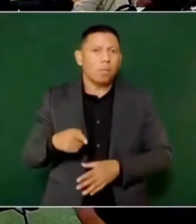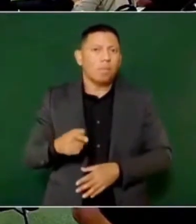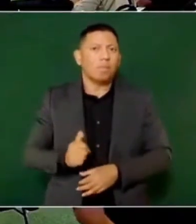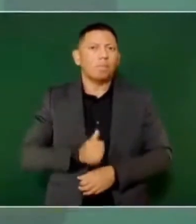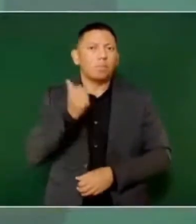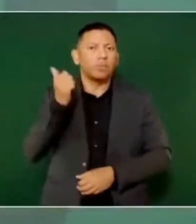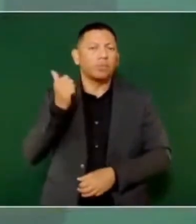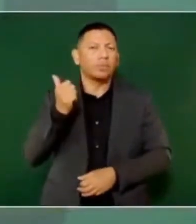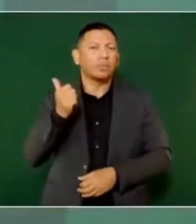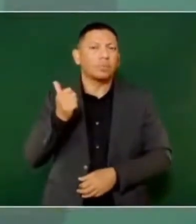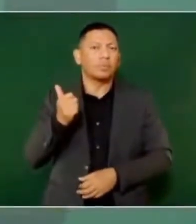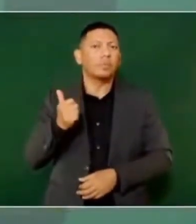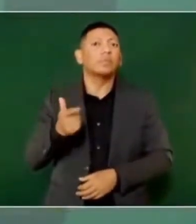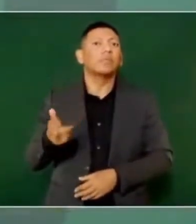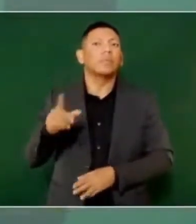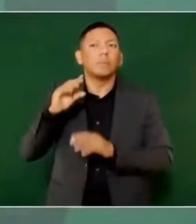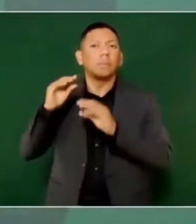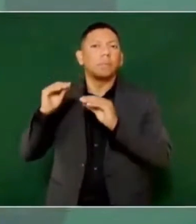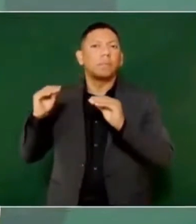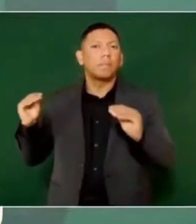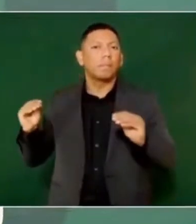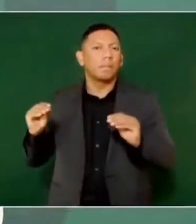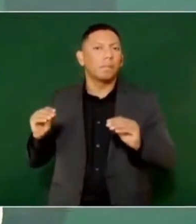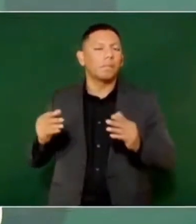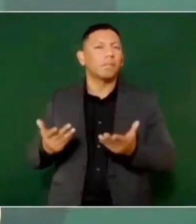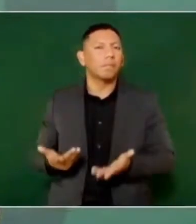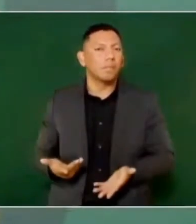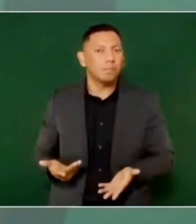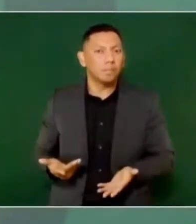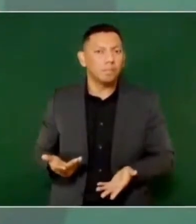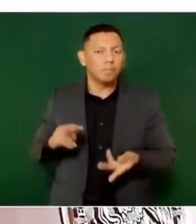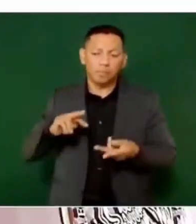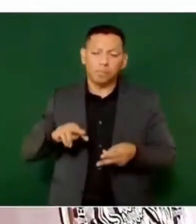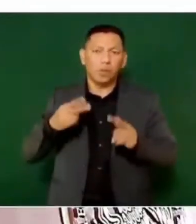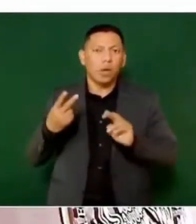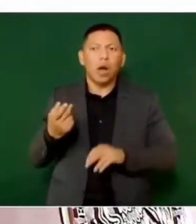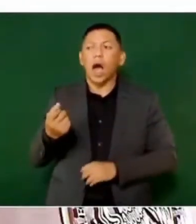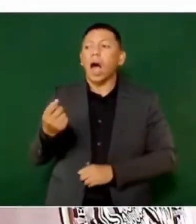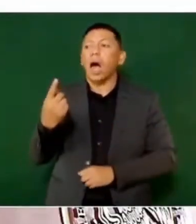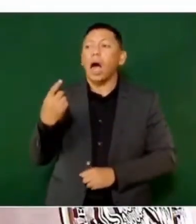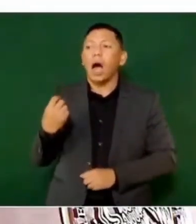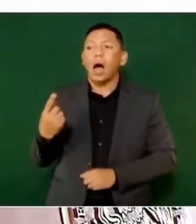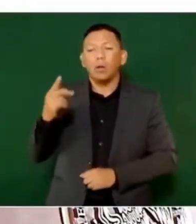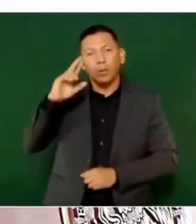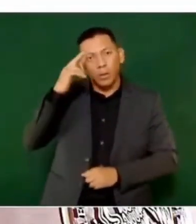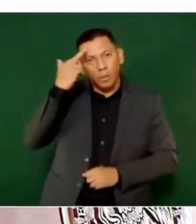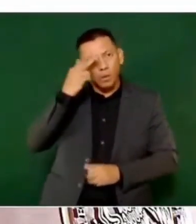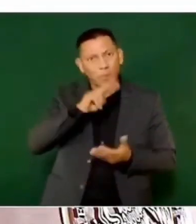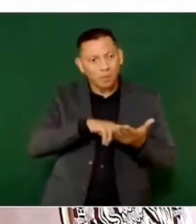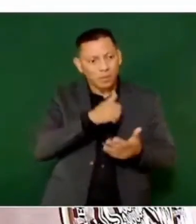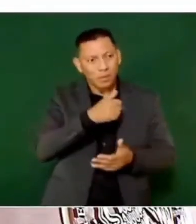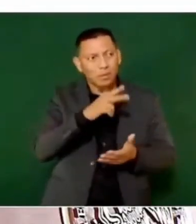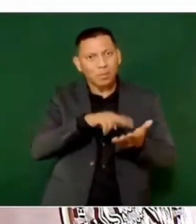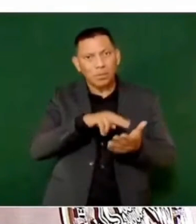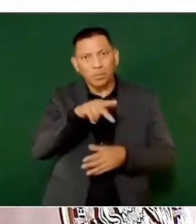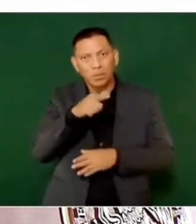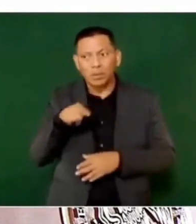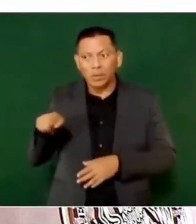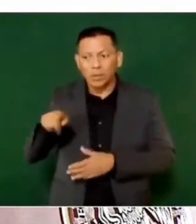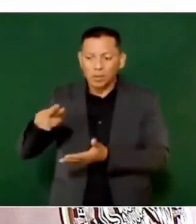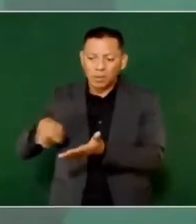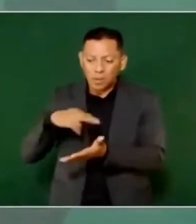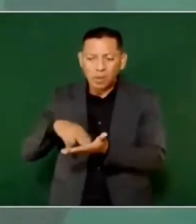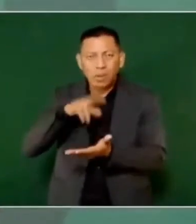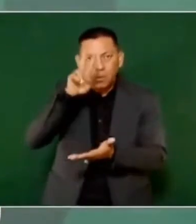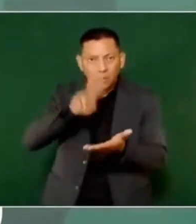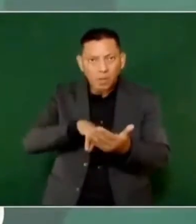dijo nada, al contrario, algunos de ellos hasta firmaron un desplegado en el 2006